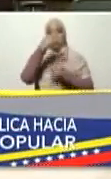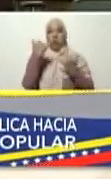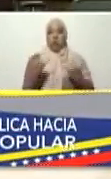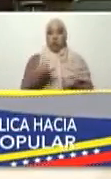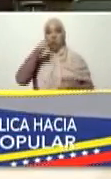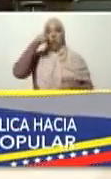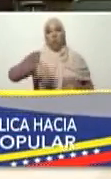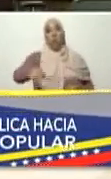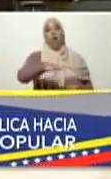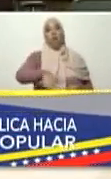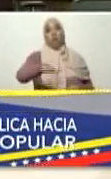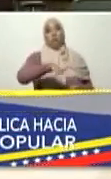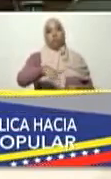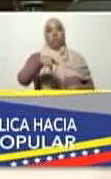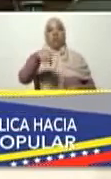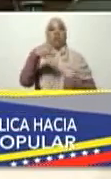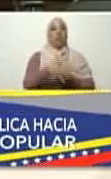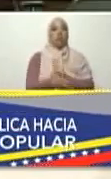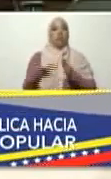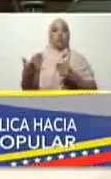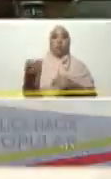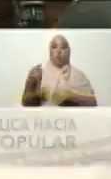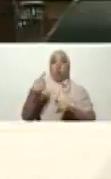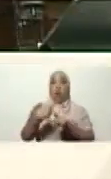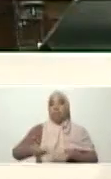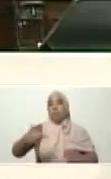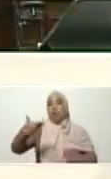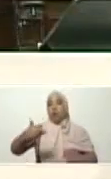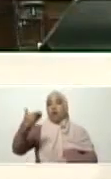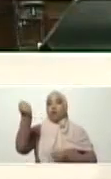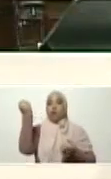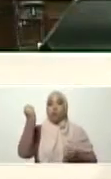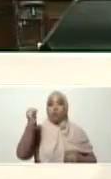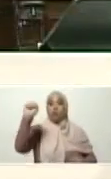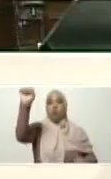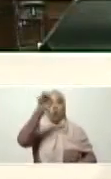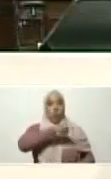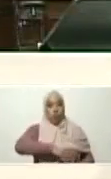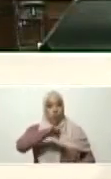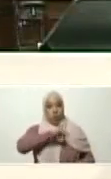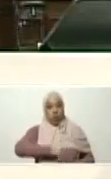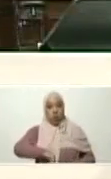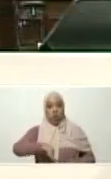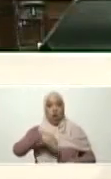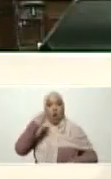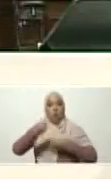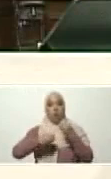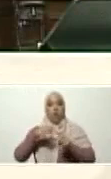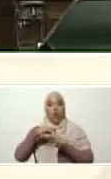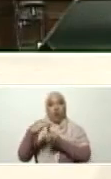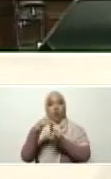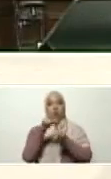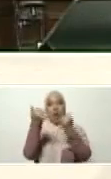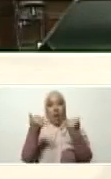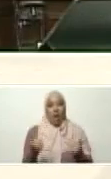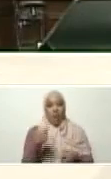el pueblo. Tiene que ser así, es un principio. El socialismo debe convertir en realidad toda la